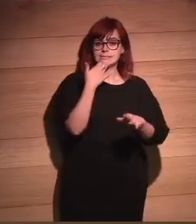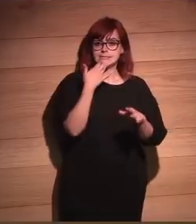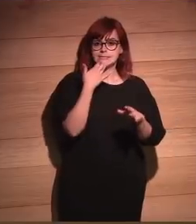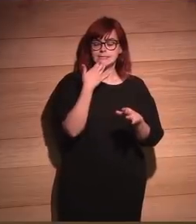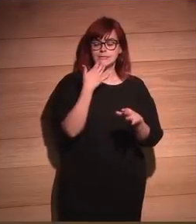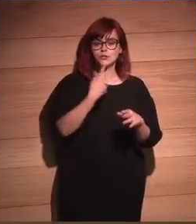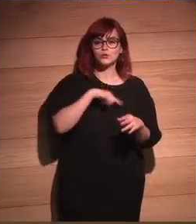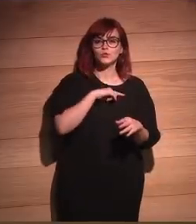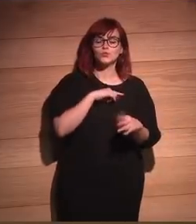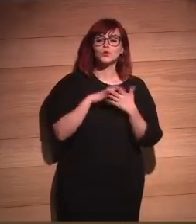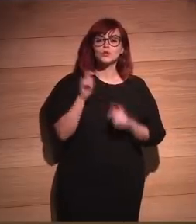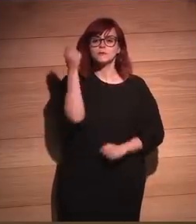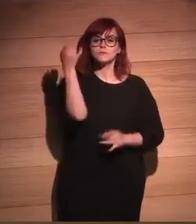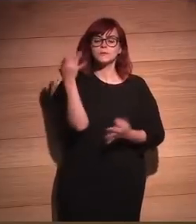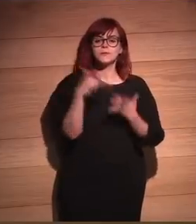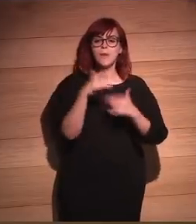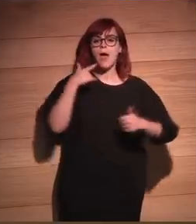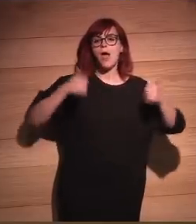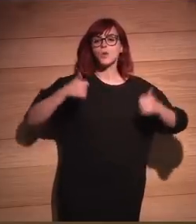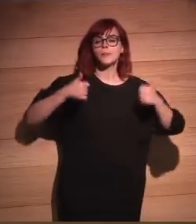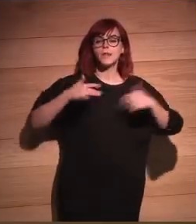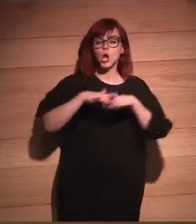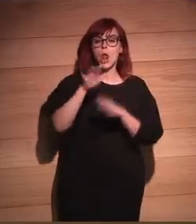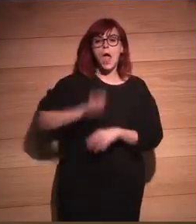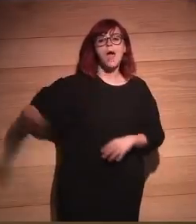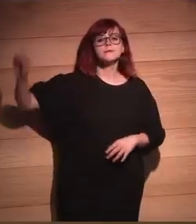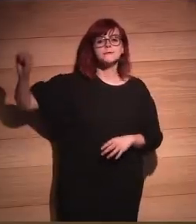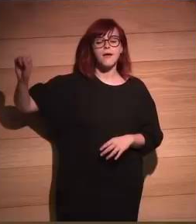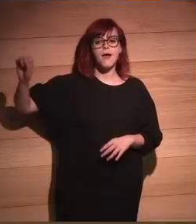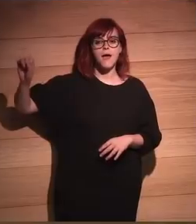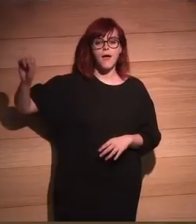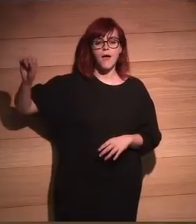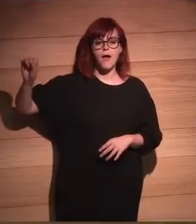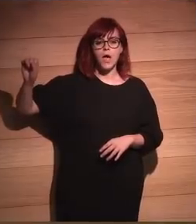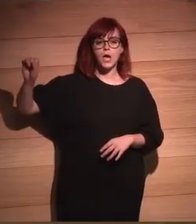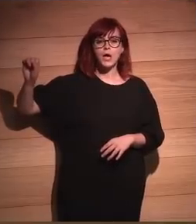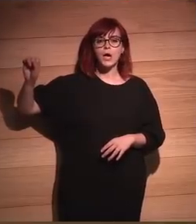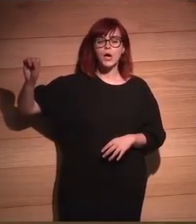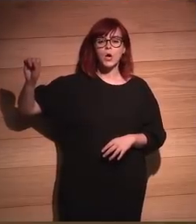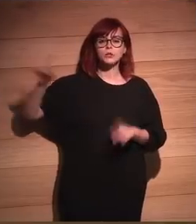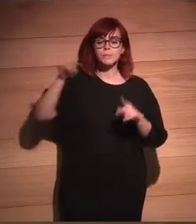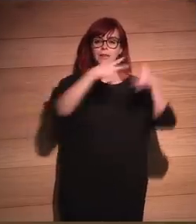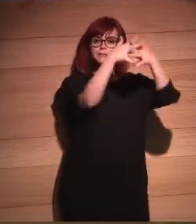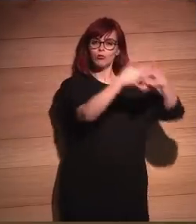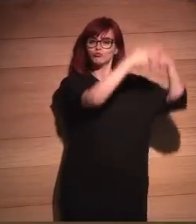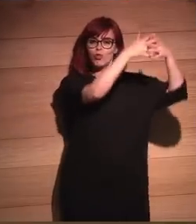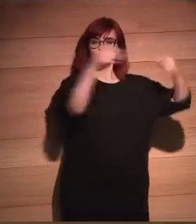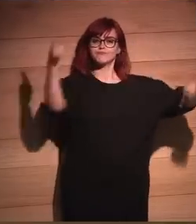el tamaño suficiente para poder competir, por un lado, con Asia y por otro lado con los propios Estados